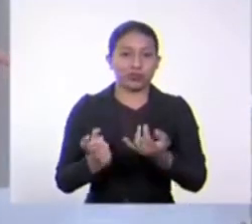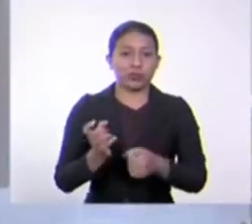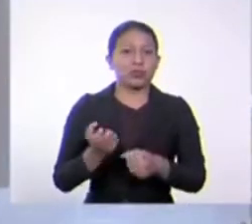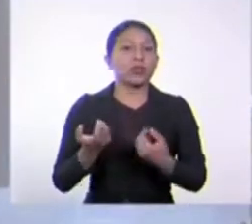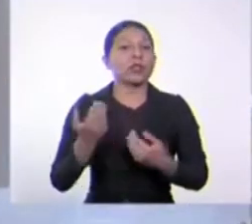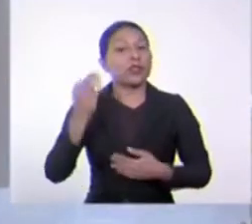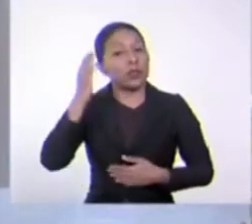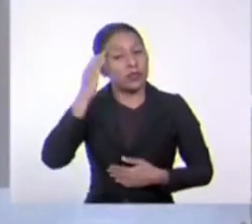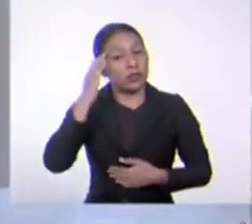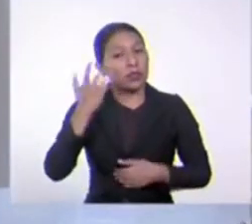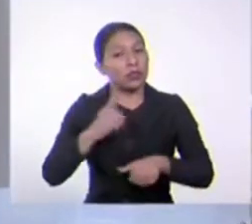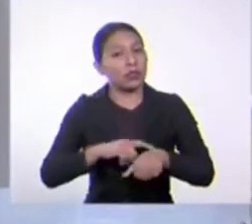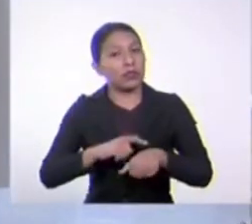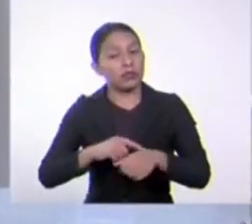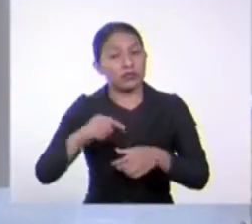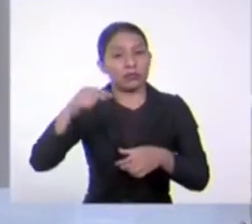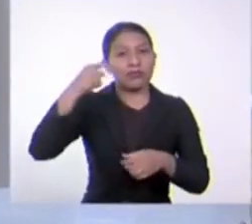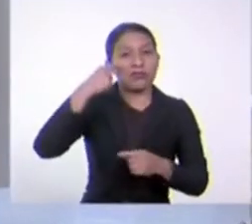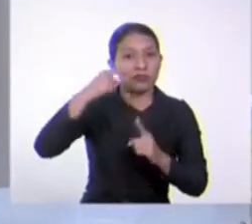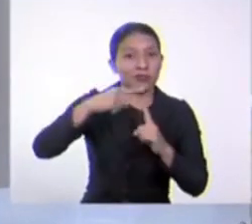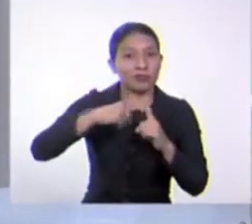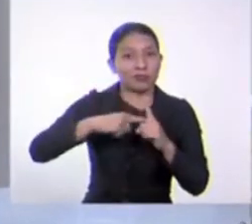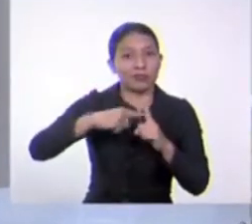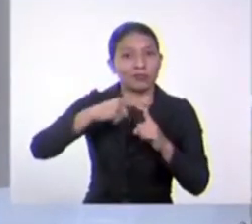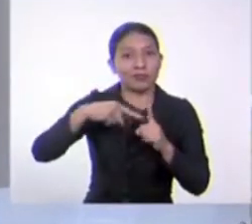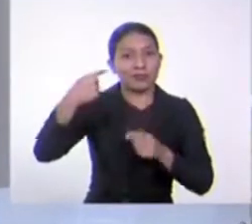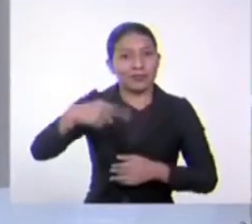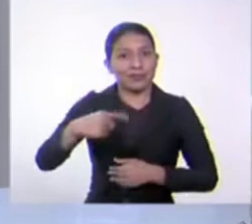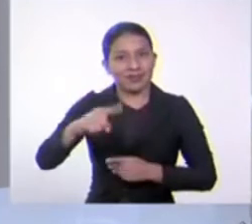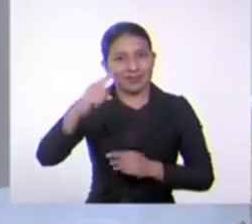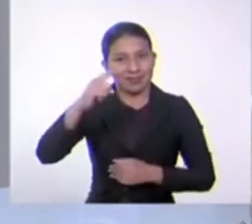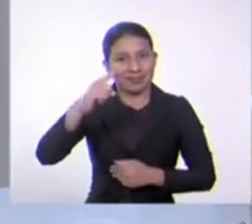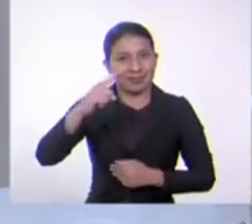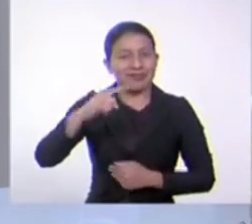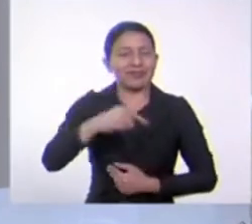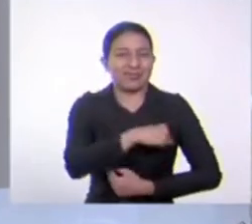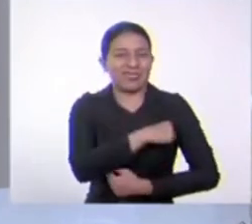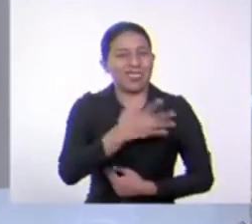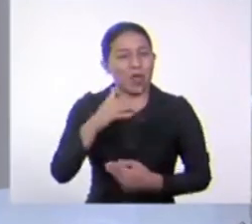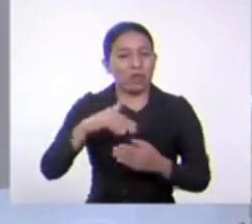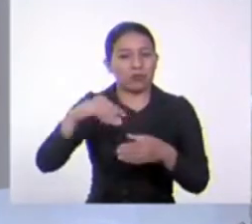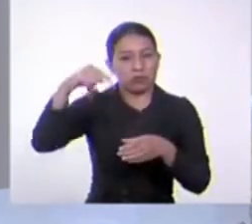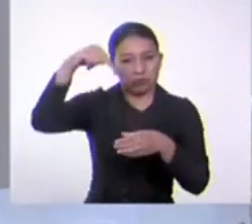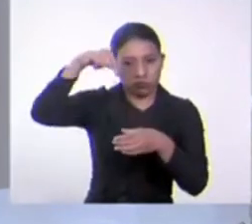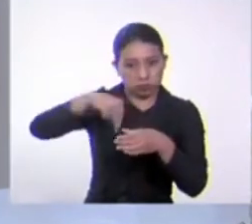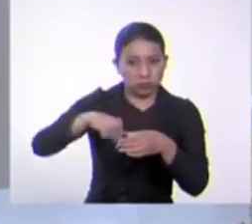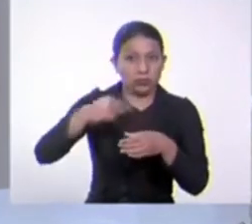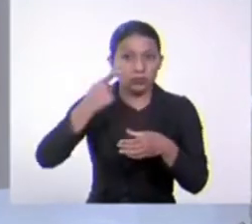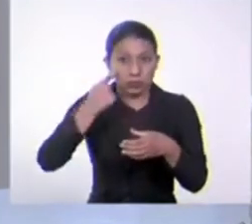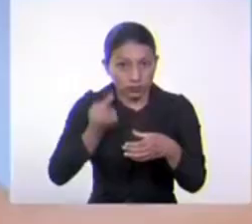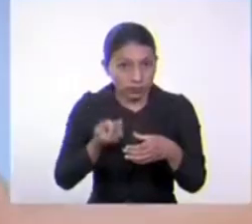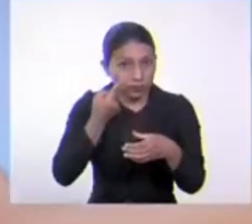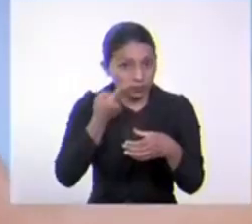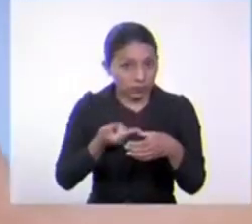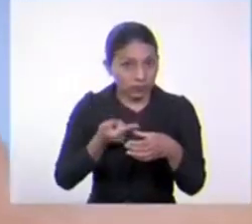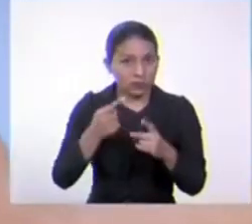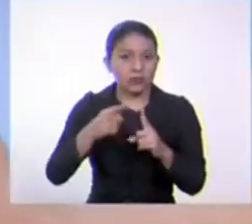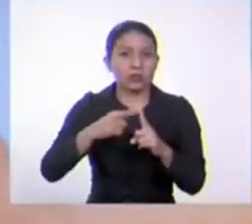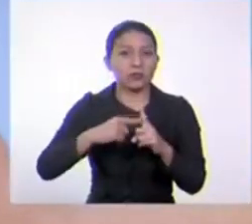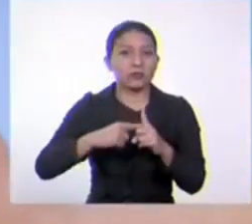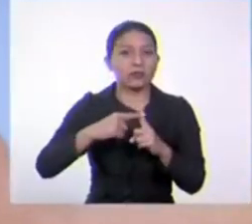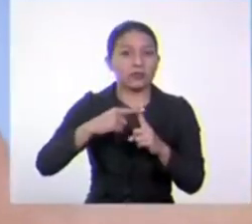temperatura está, pues nosotros vamos a utilizar nuevamente, hay que estar monitoreando la